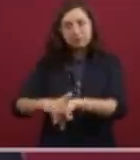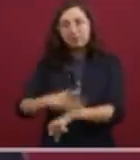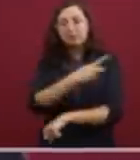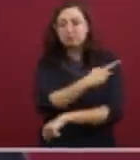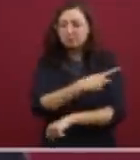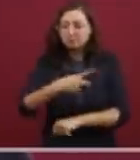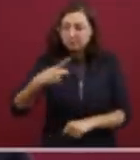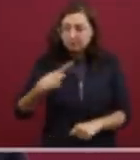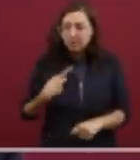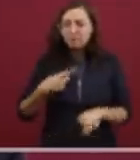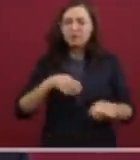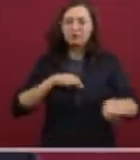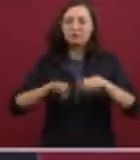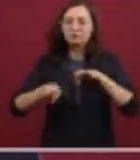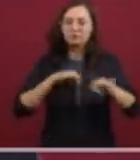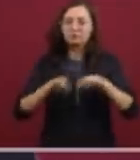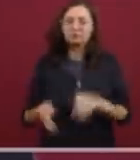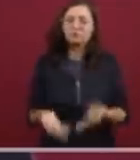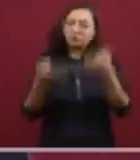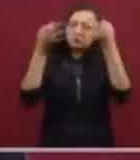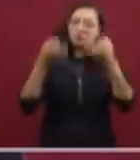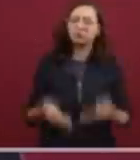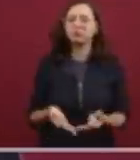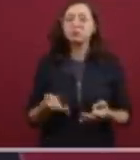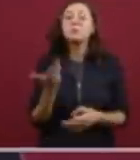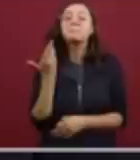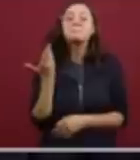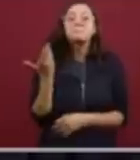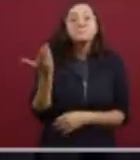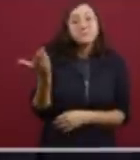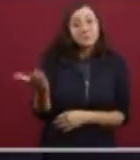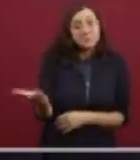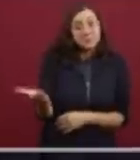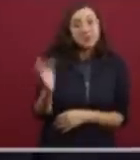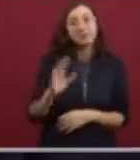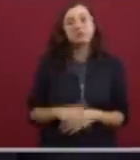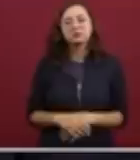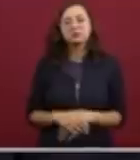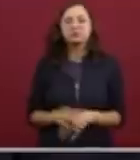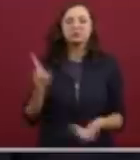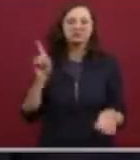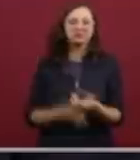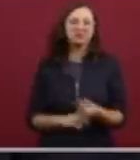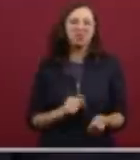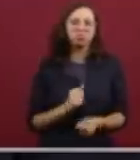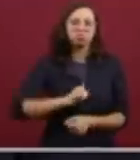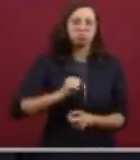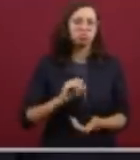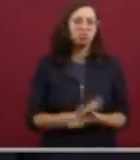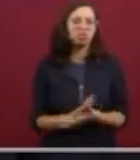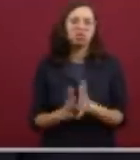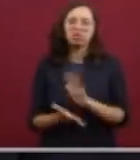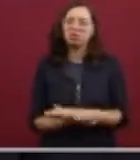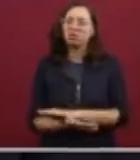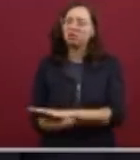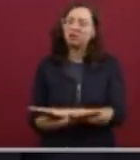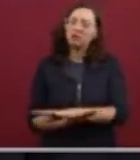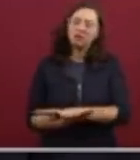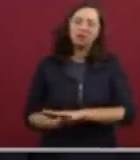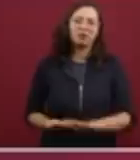conduzcan con rectitud y que se acabe el influyentismo